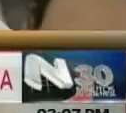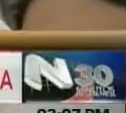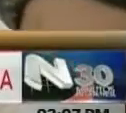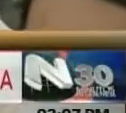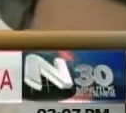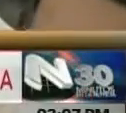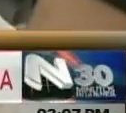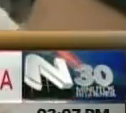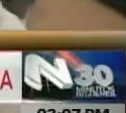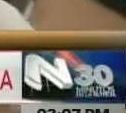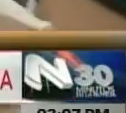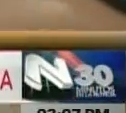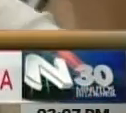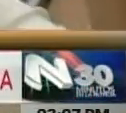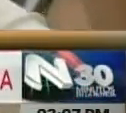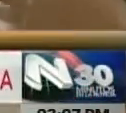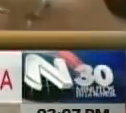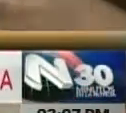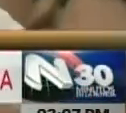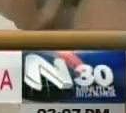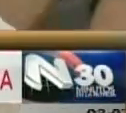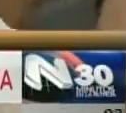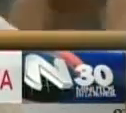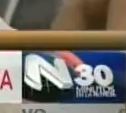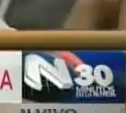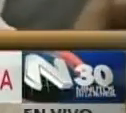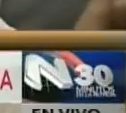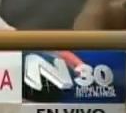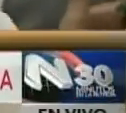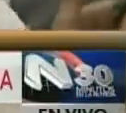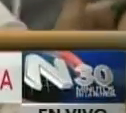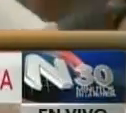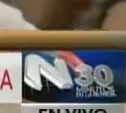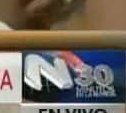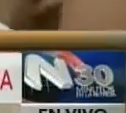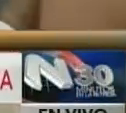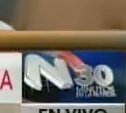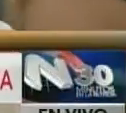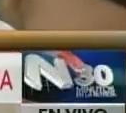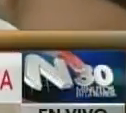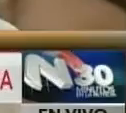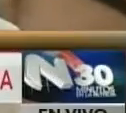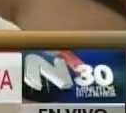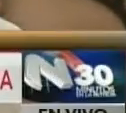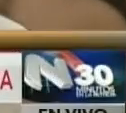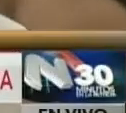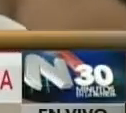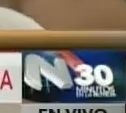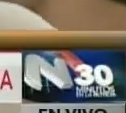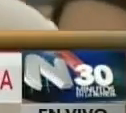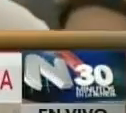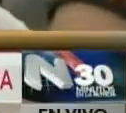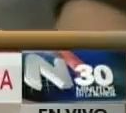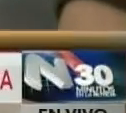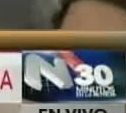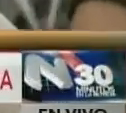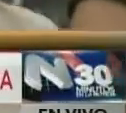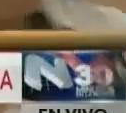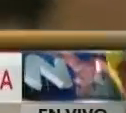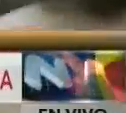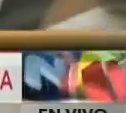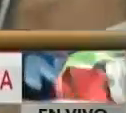todavía no está claro a pesar de lo que diga esta Corte Internacional. ¿Este es un punto cerrado, el de la refrendación?